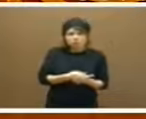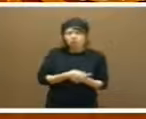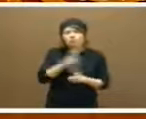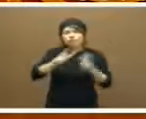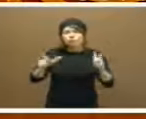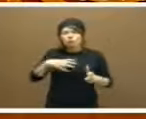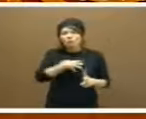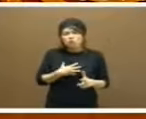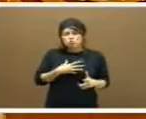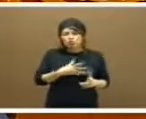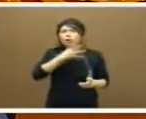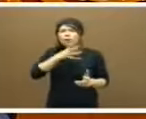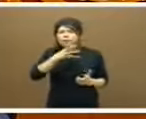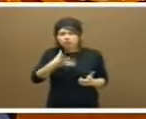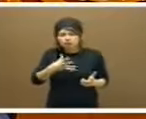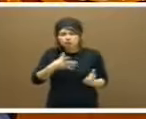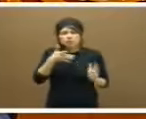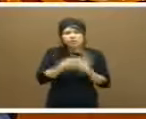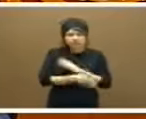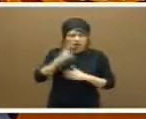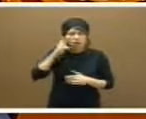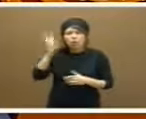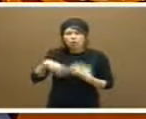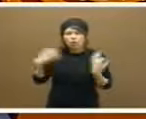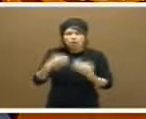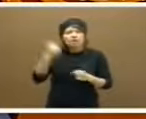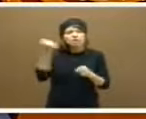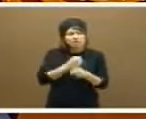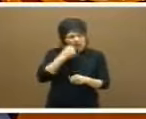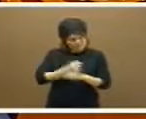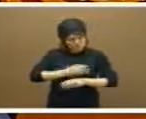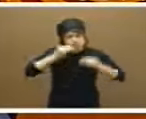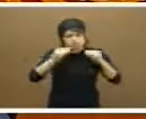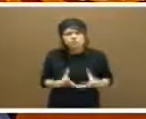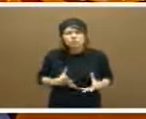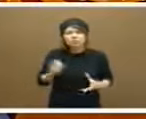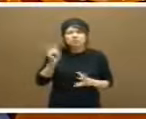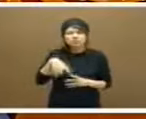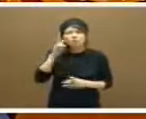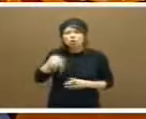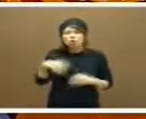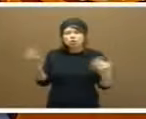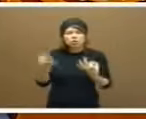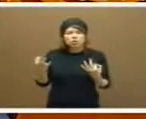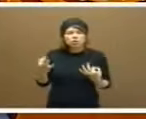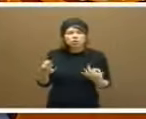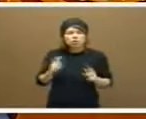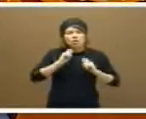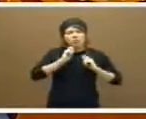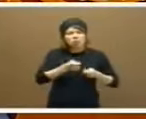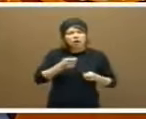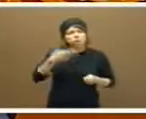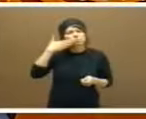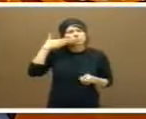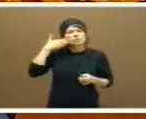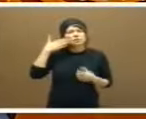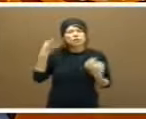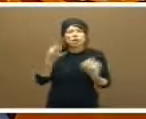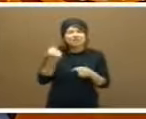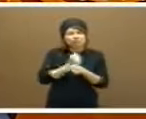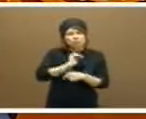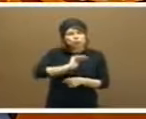públicos. Supone reconocerles, sobre todo, que el trabajo está bien hecho y supone reconocerles y darle prestigio a lo que